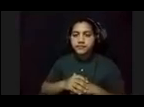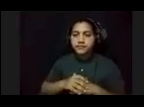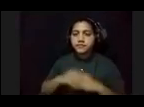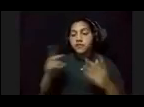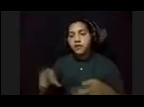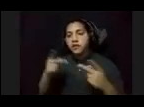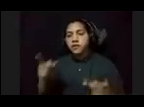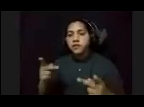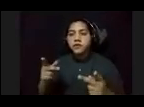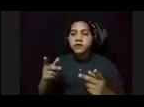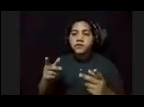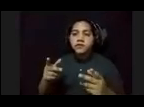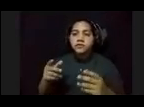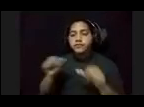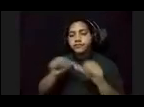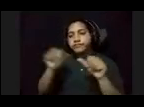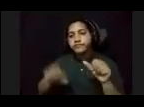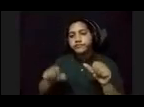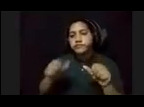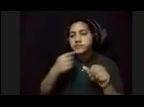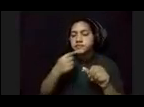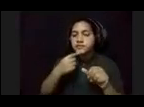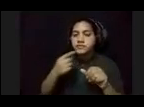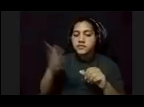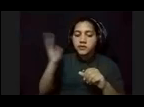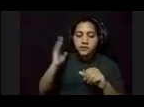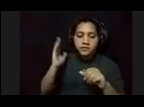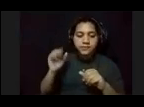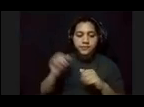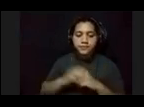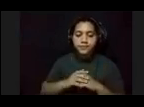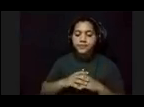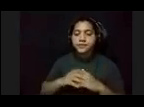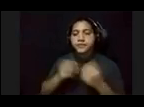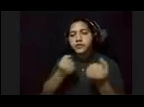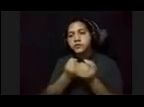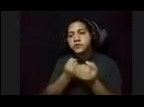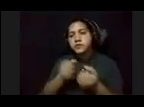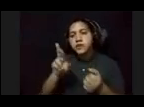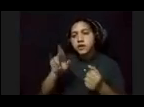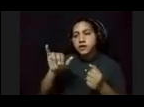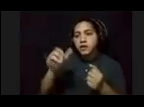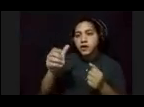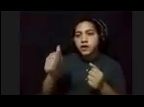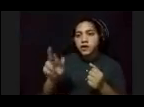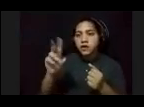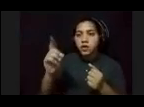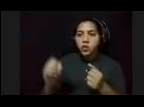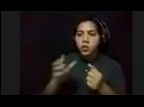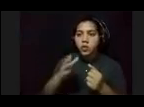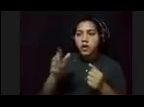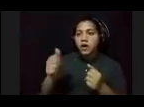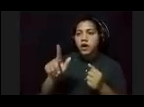presentaron los arquitectos que mencioné anteriormente, con el apoyo de don Ricardo Alegría, ellos fueron los que